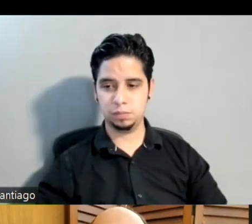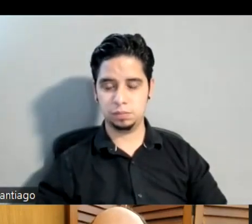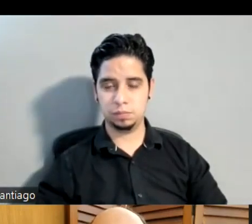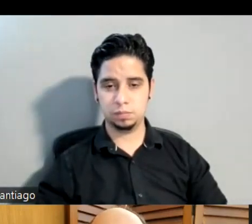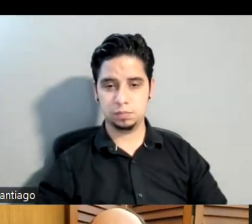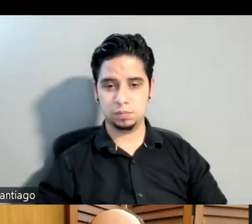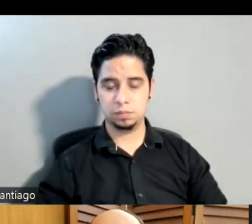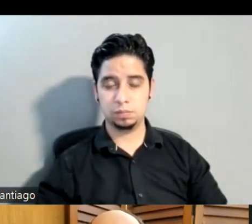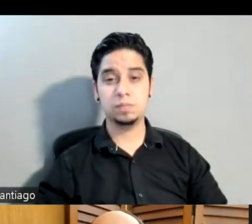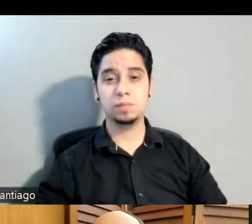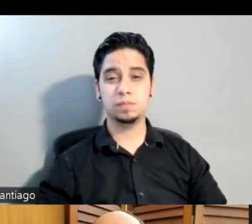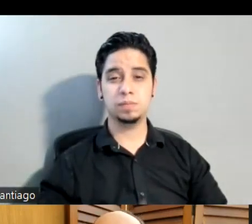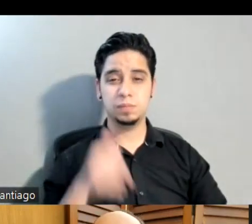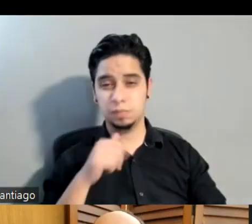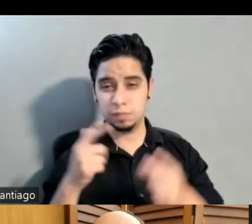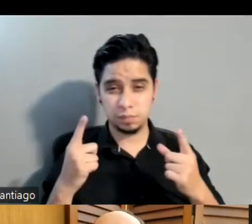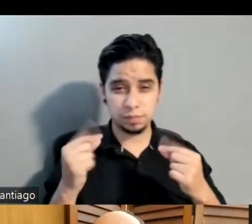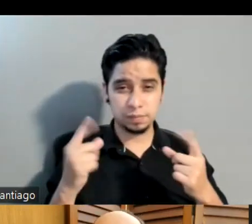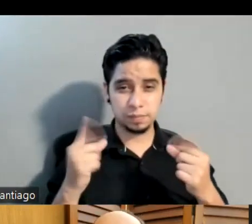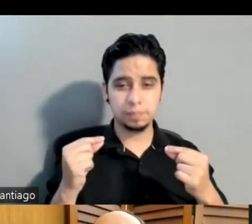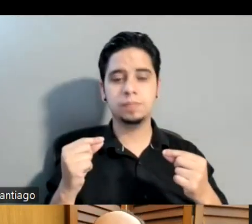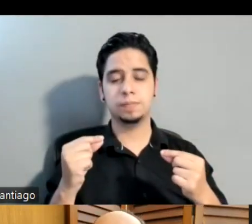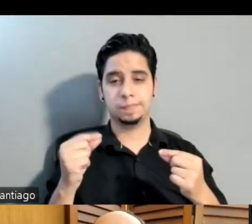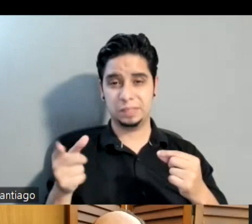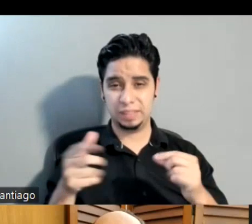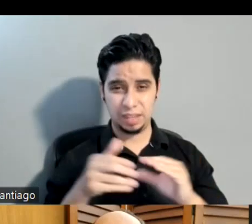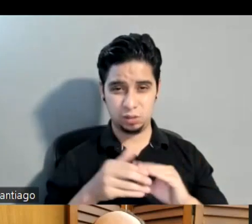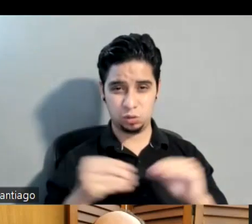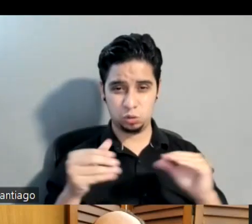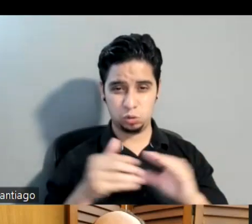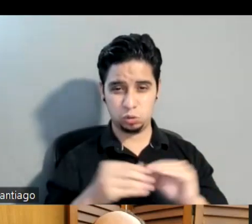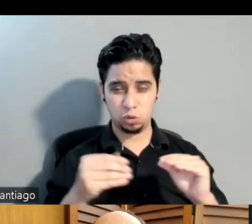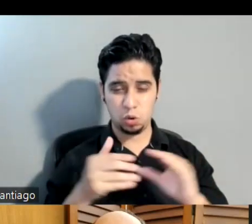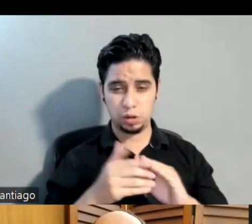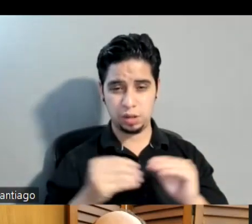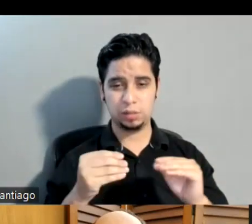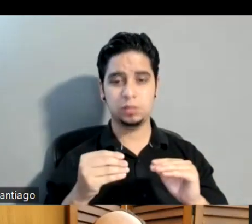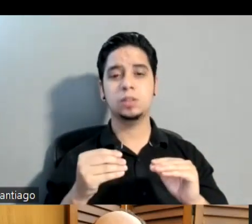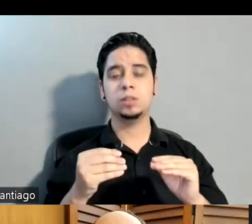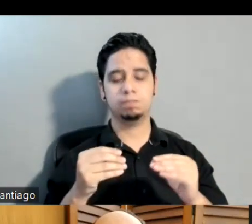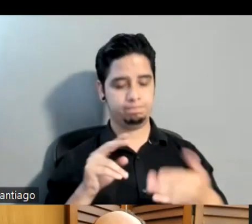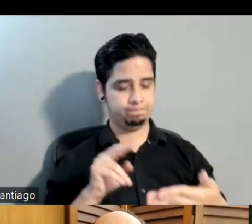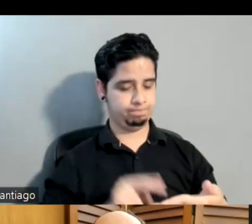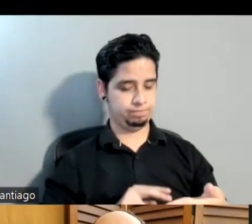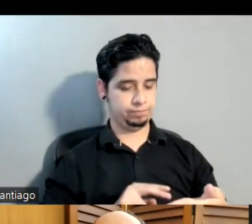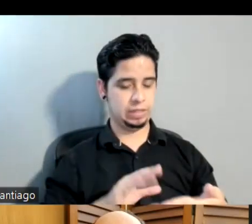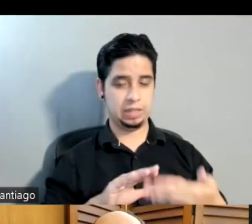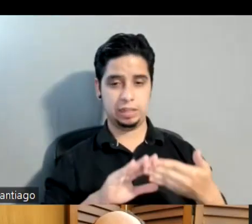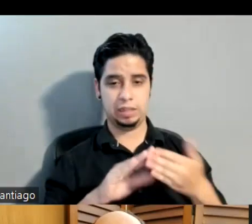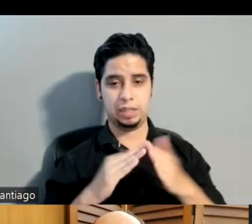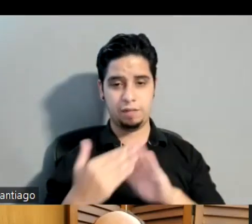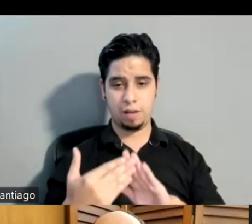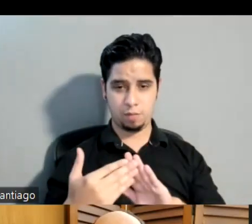ella, entonces lo que hizo fue giró la historia y la convirtió en la visual de